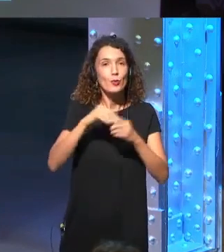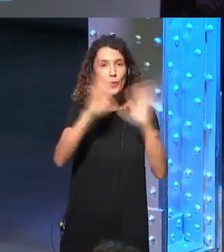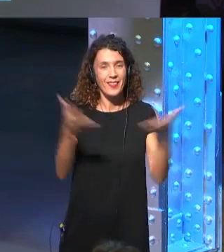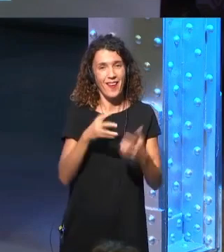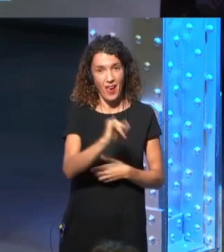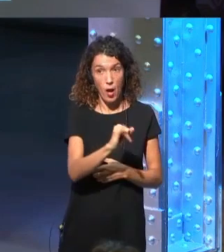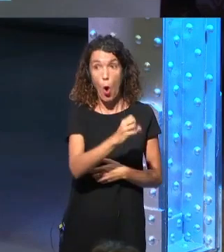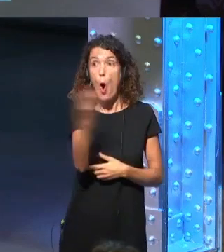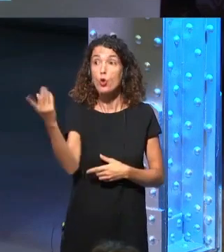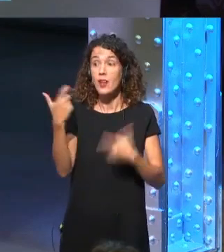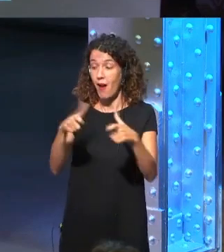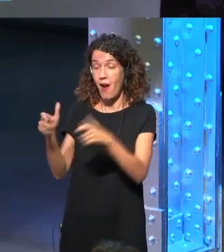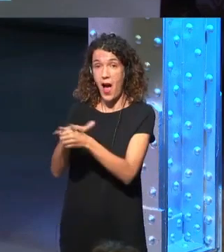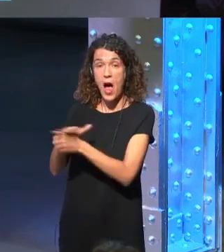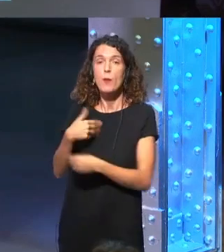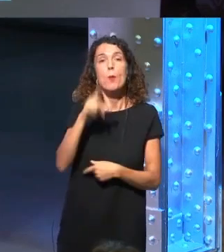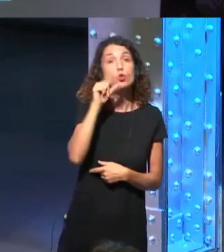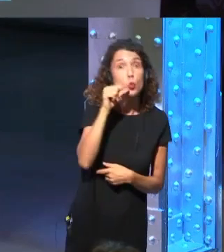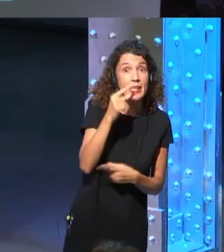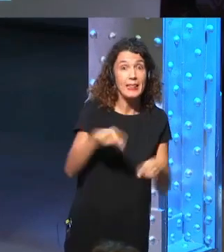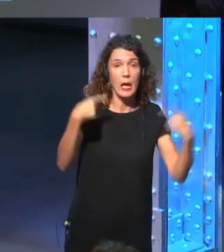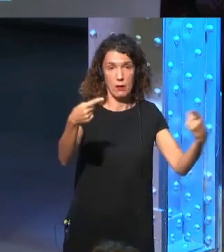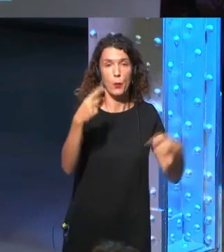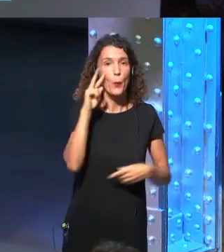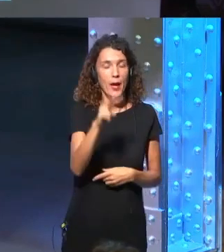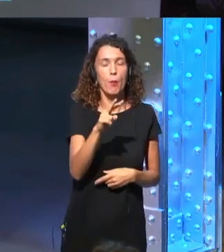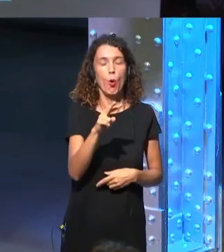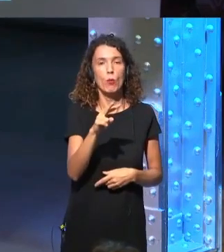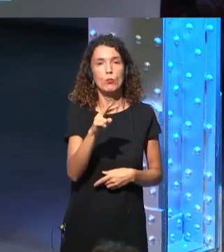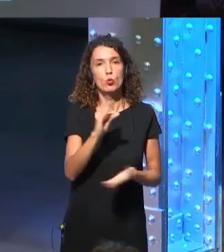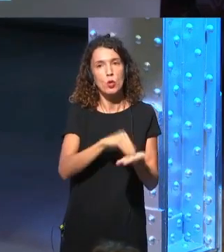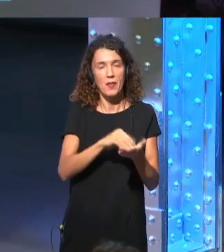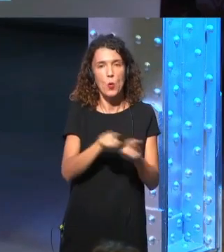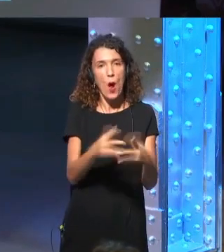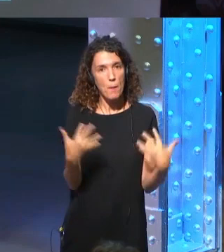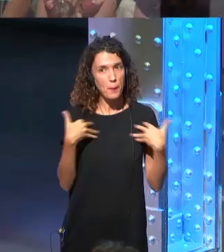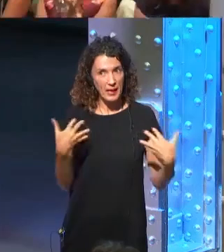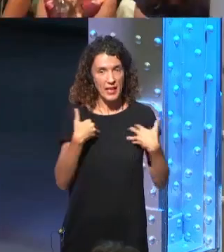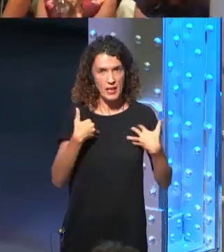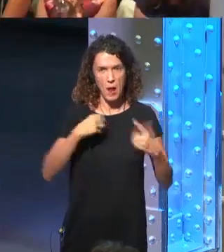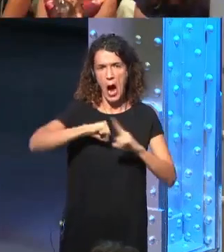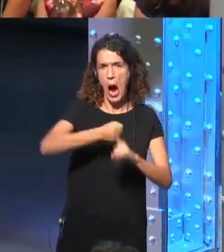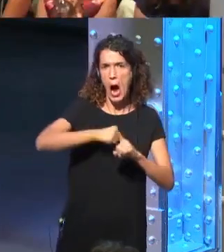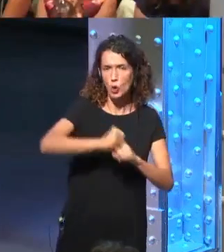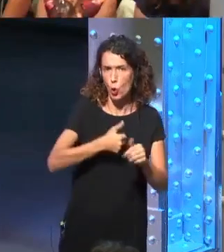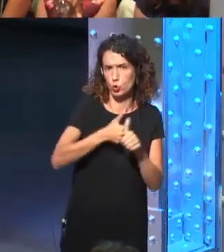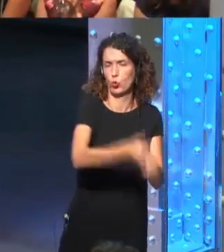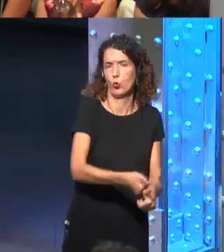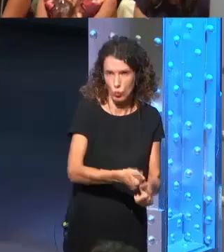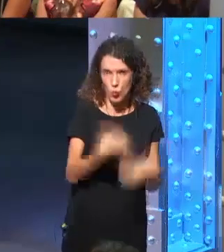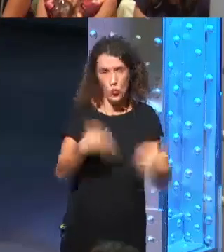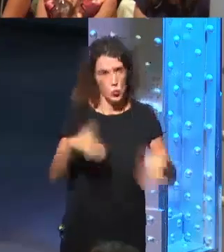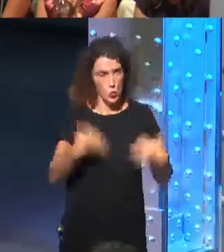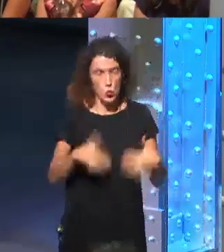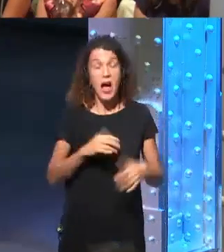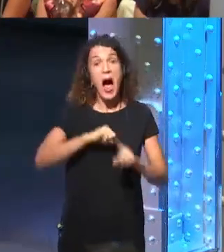que en otro lado en Twitter, y vemos cómo son víctimas de un acoso terrible. Y quiero decir que evidentemente